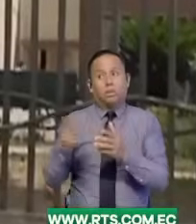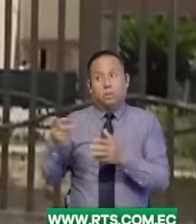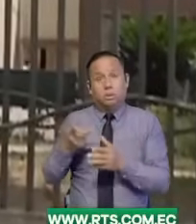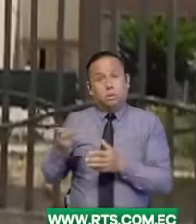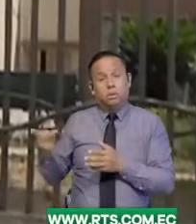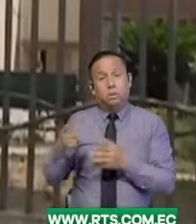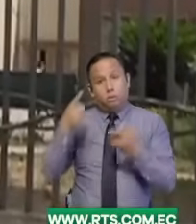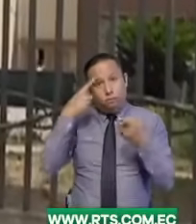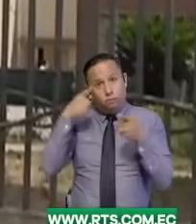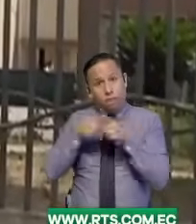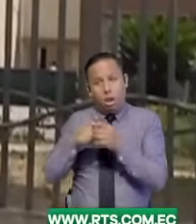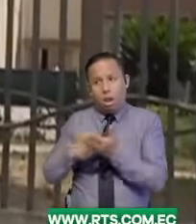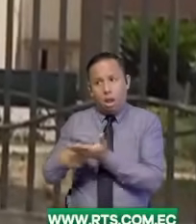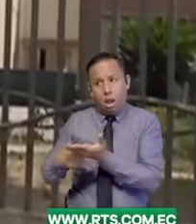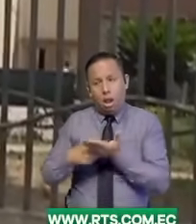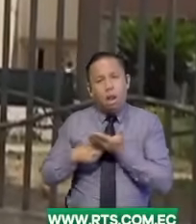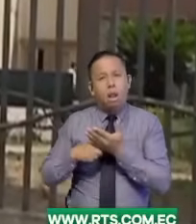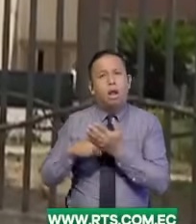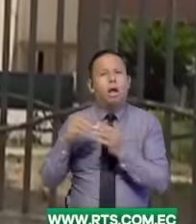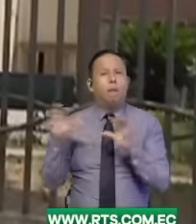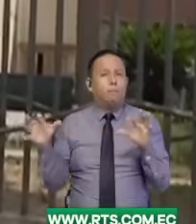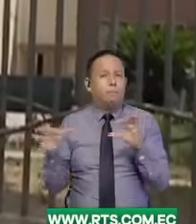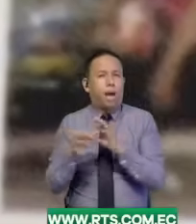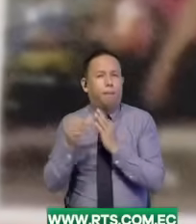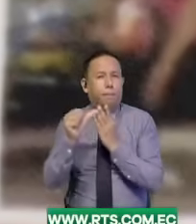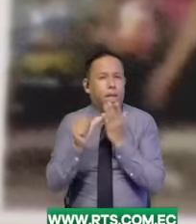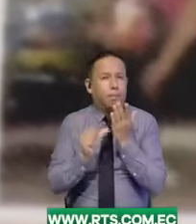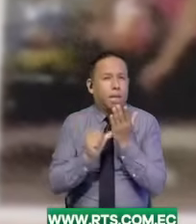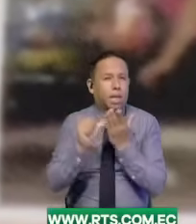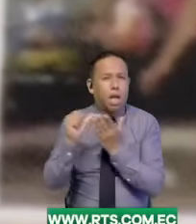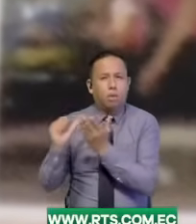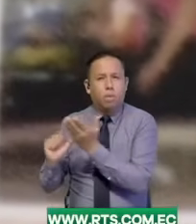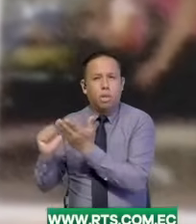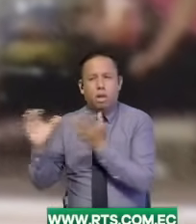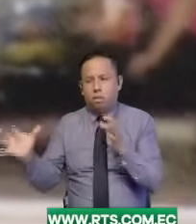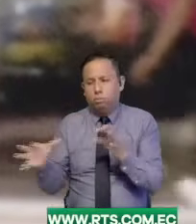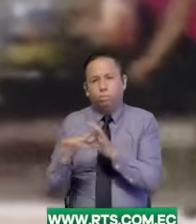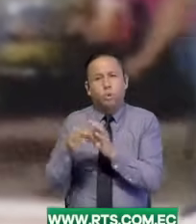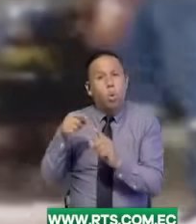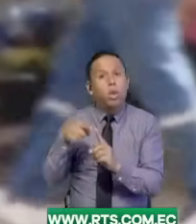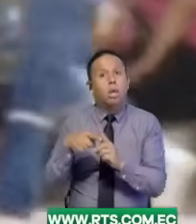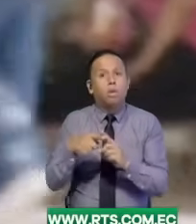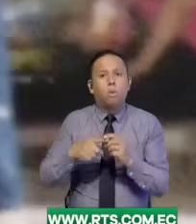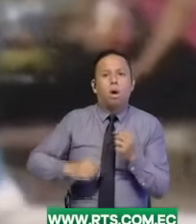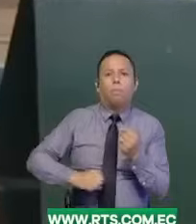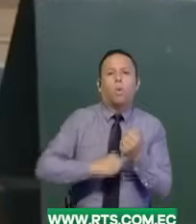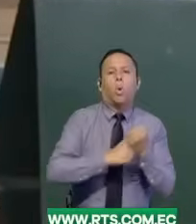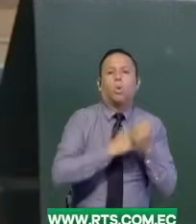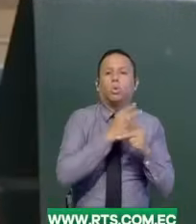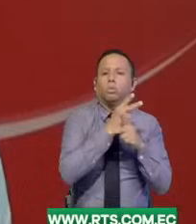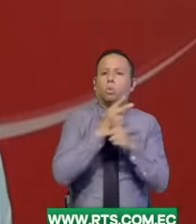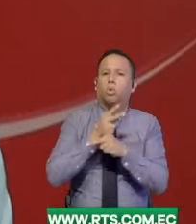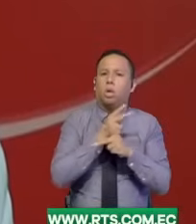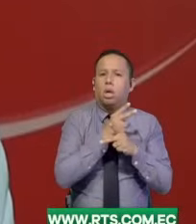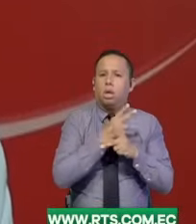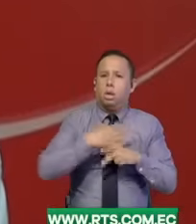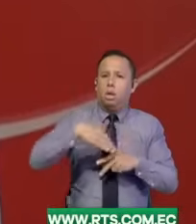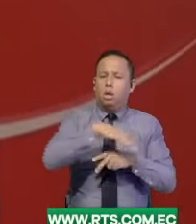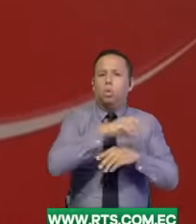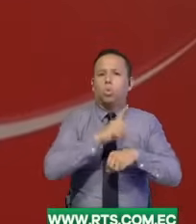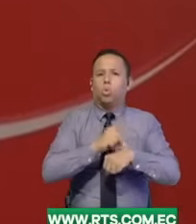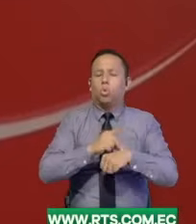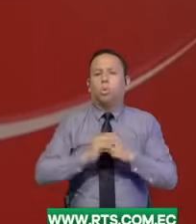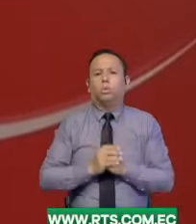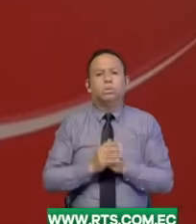del convenio interministerial para llevar seguridad a los trabajadores de la salud. Son instituciones